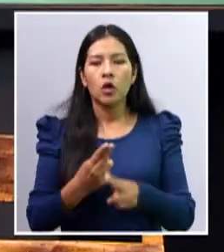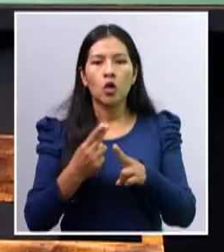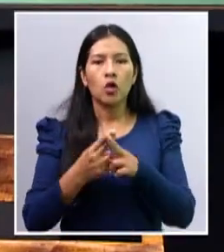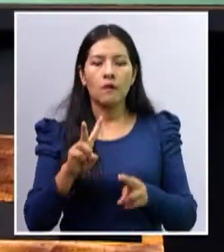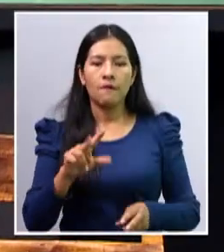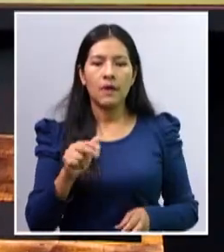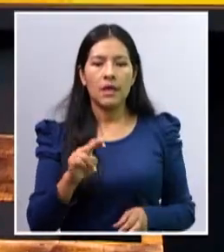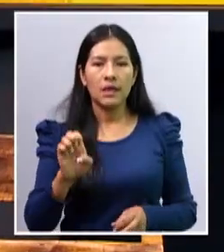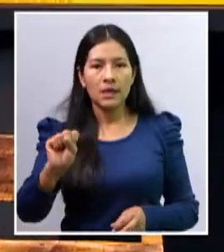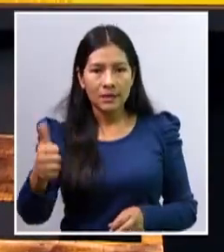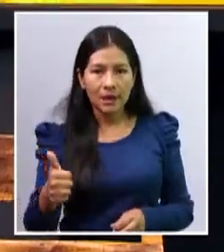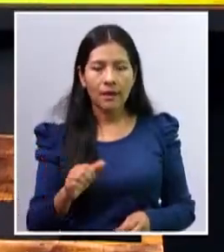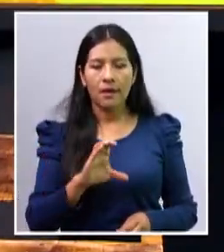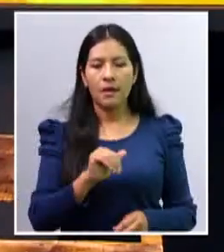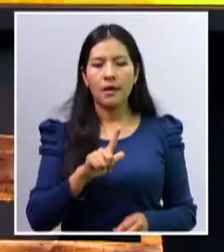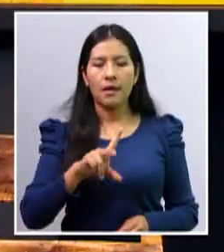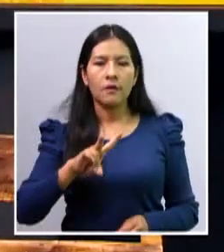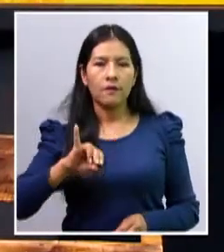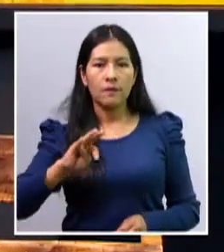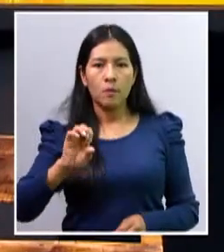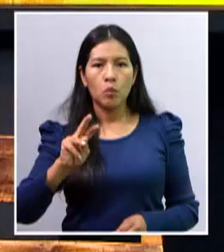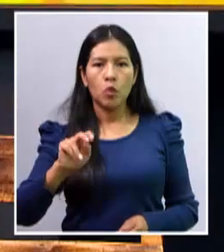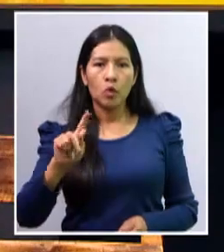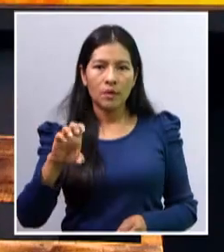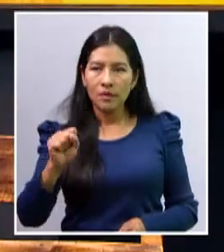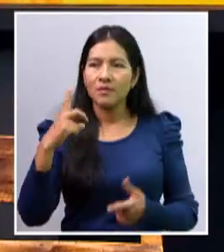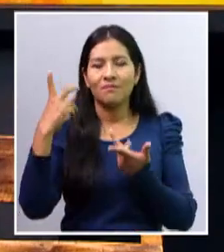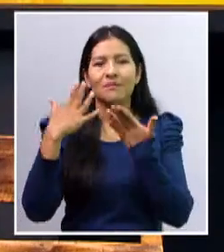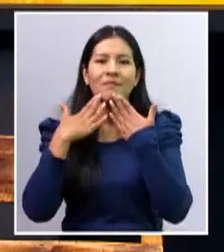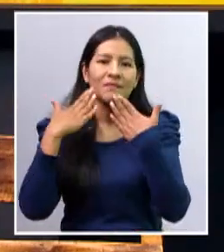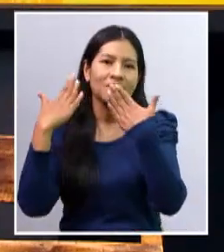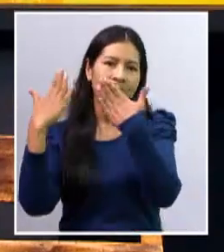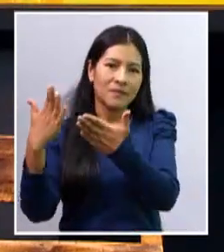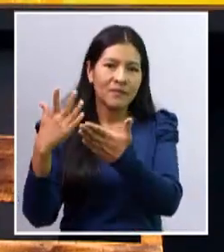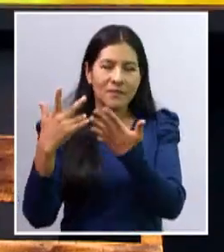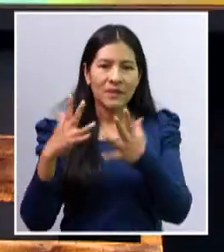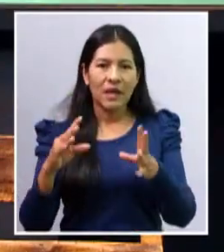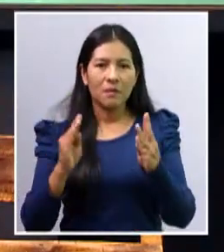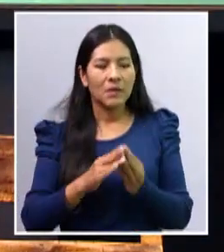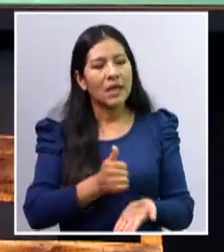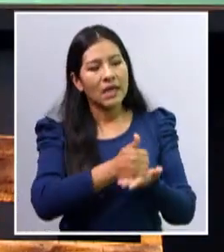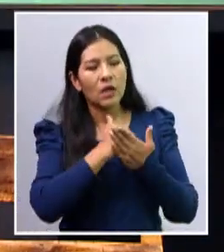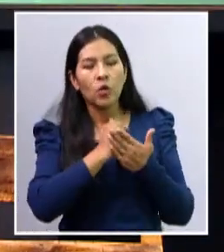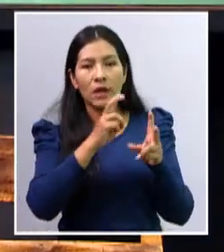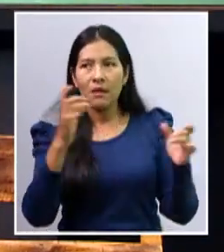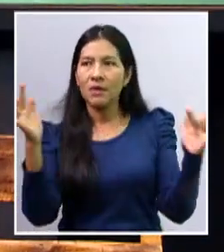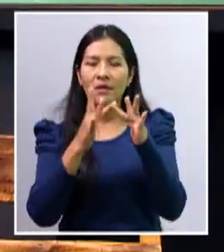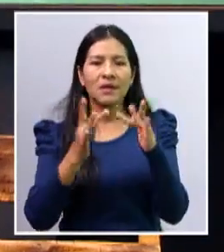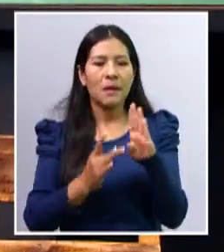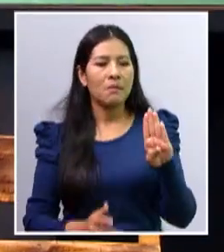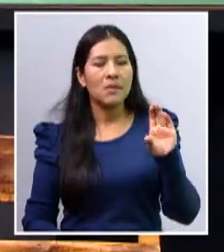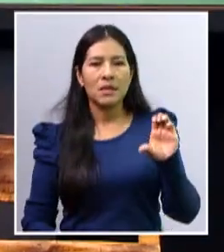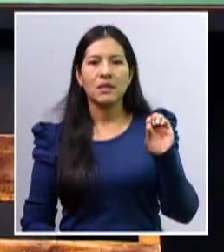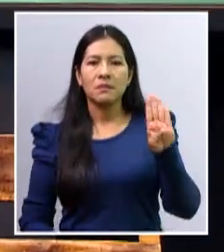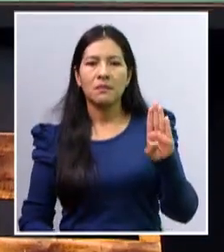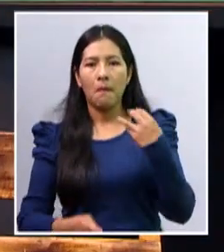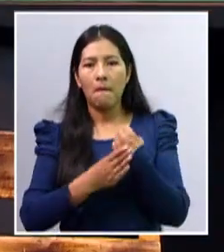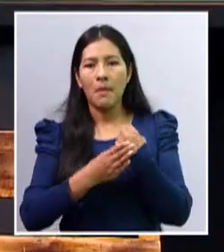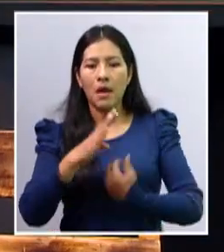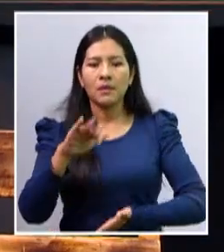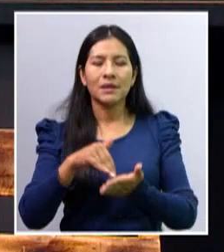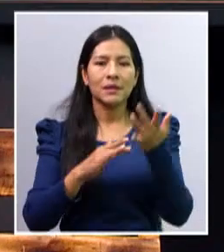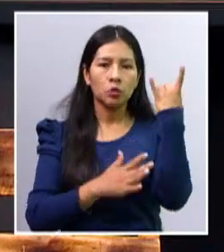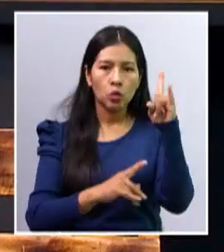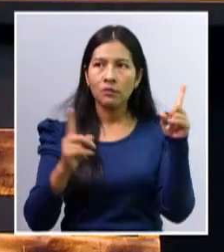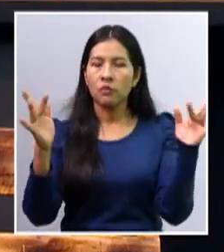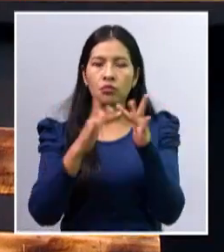publicación muy pero muy especial gracias una vez más lo recalcamos a la fundación del Banco Central en Bolivia y obviamente se vienen